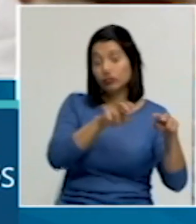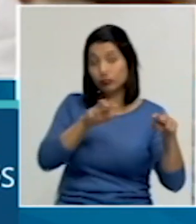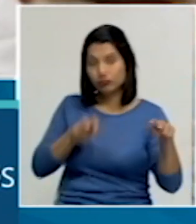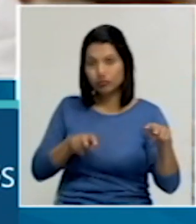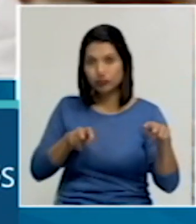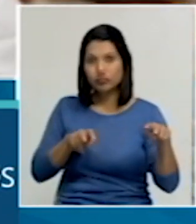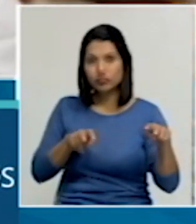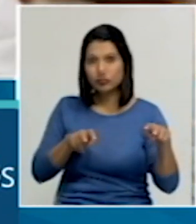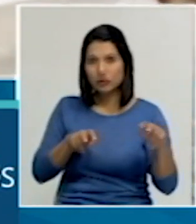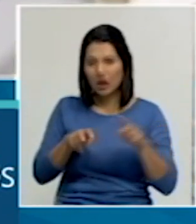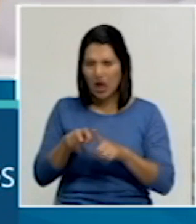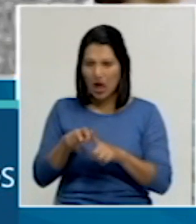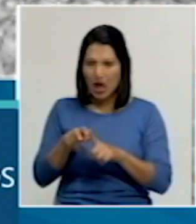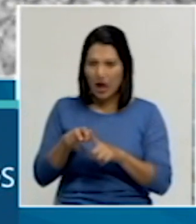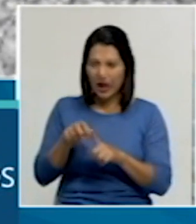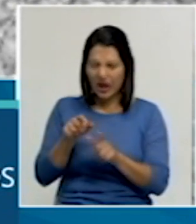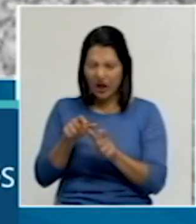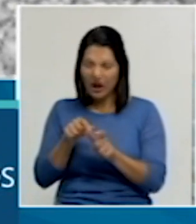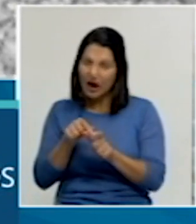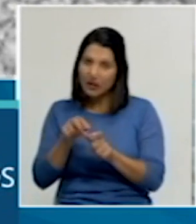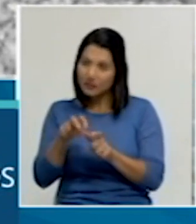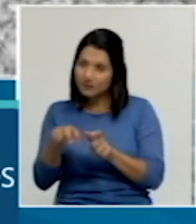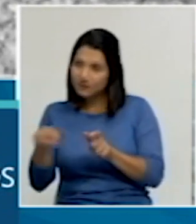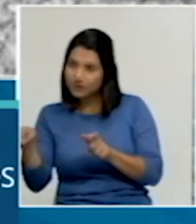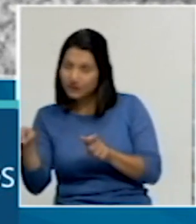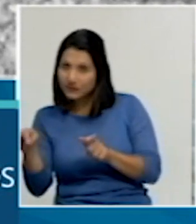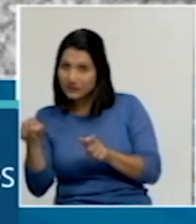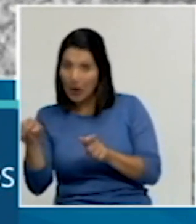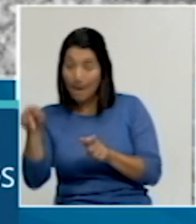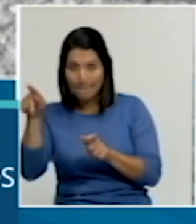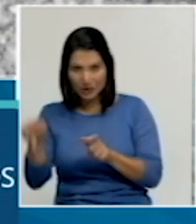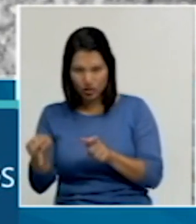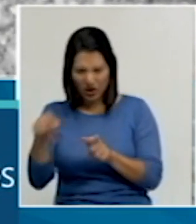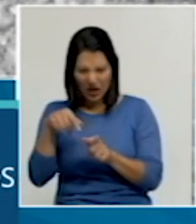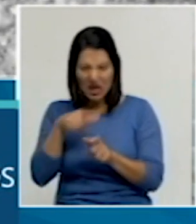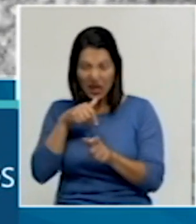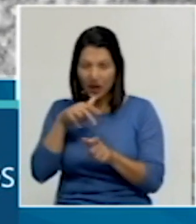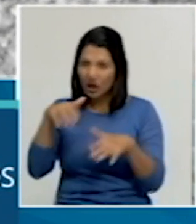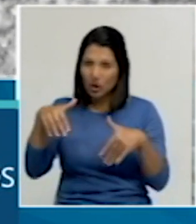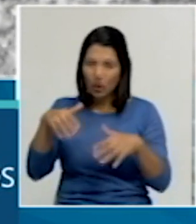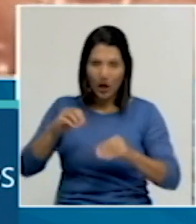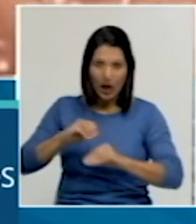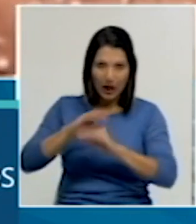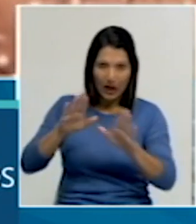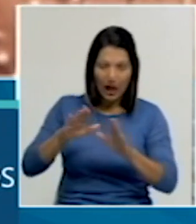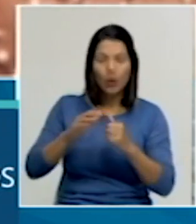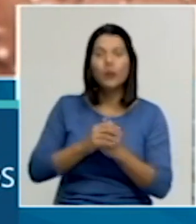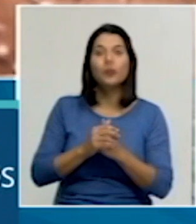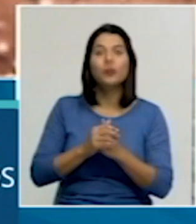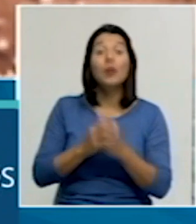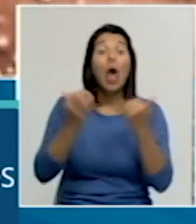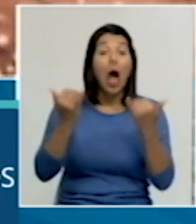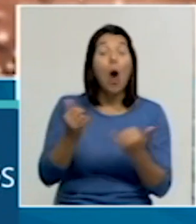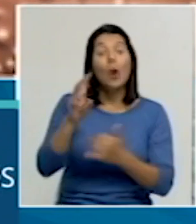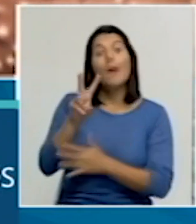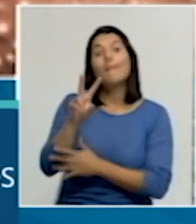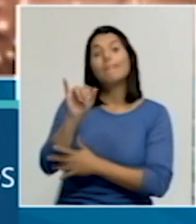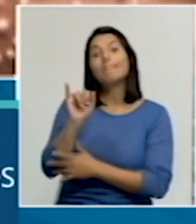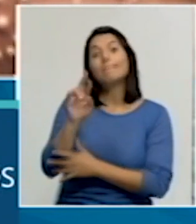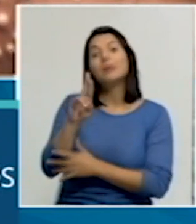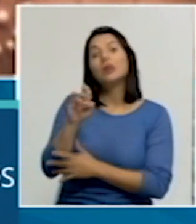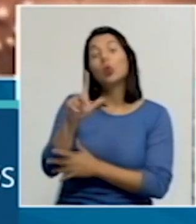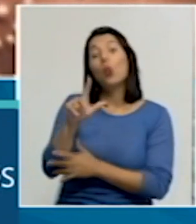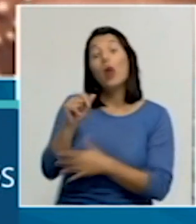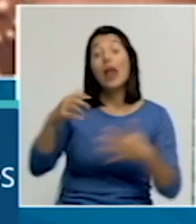intermediario que todavía no está muy claro y de ahí pasó a las personas. En el caso de esta viruela del mono, viruela de